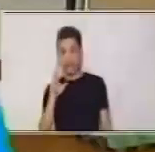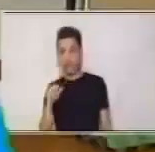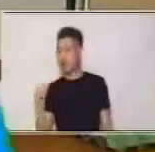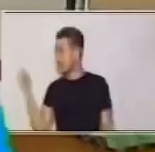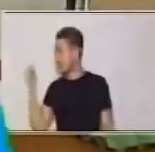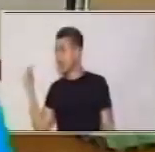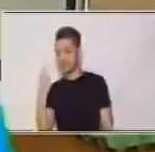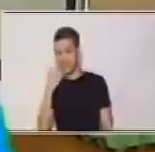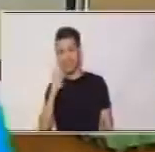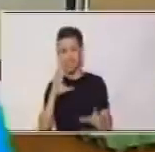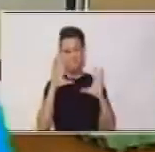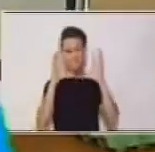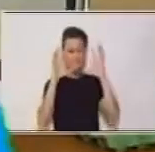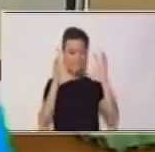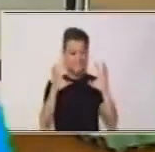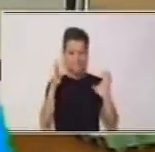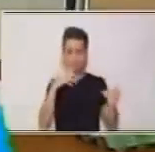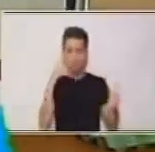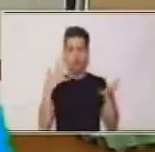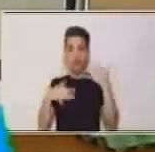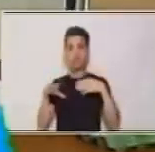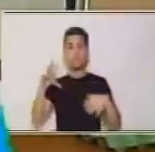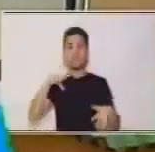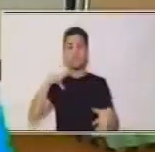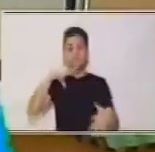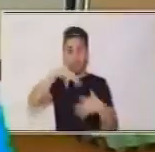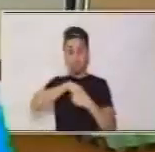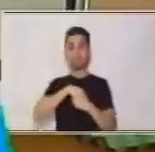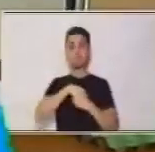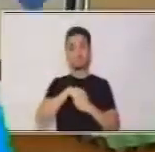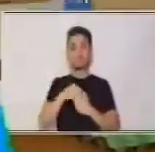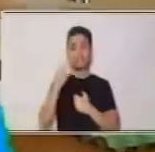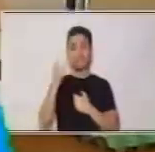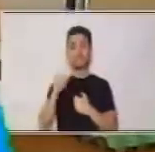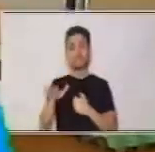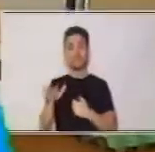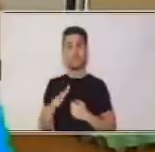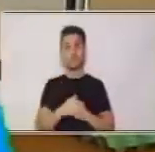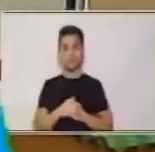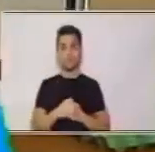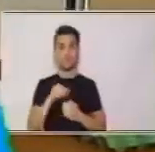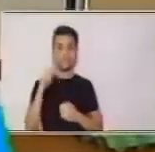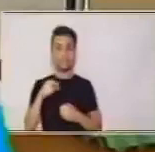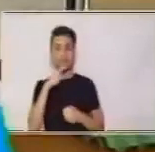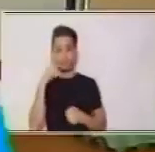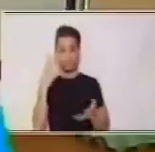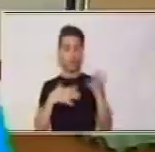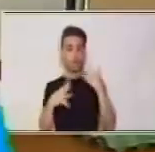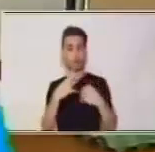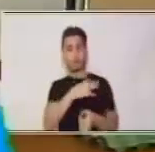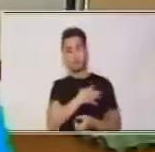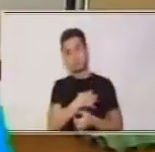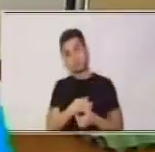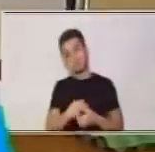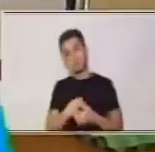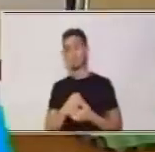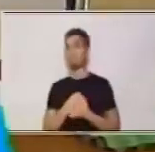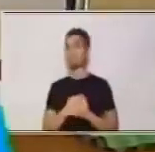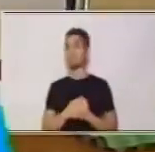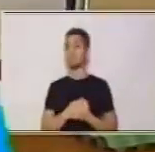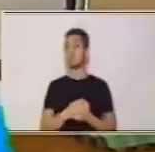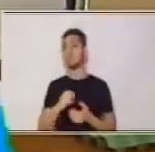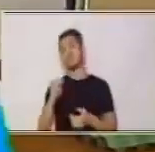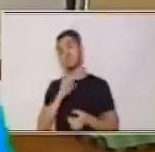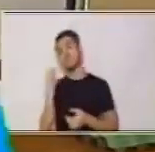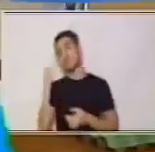también tenía este color azul. Que es el color de la tristeza. Vamos a ver qué otro color